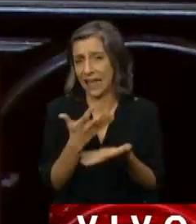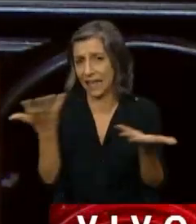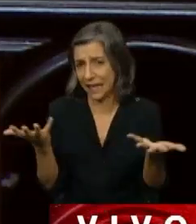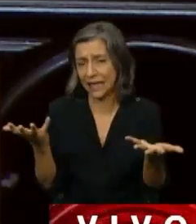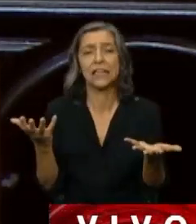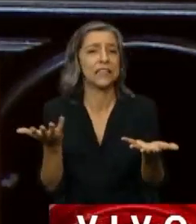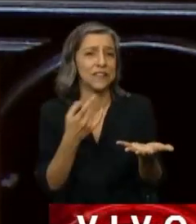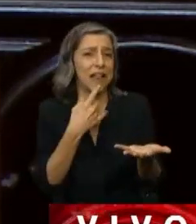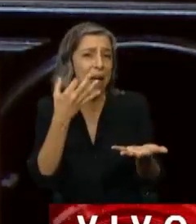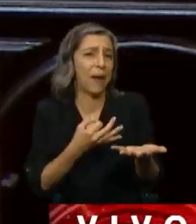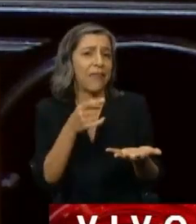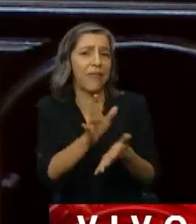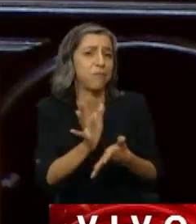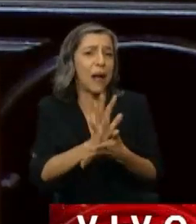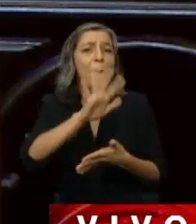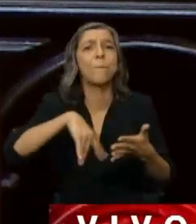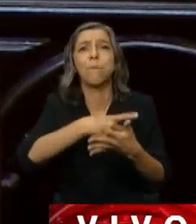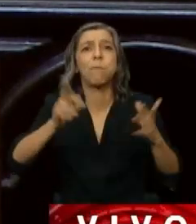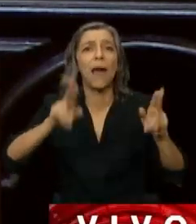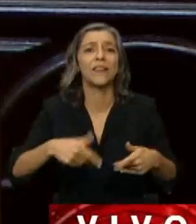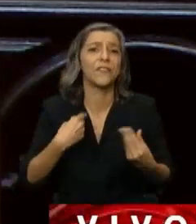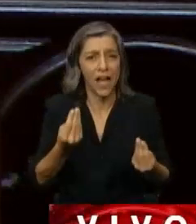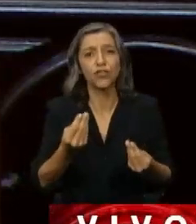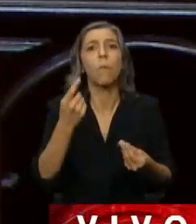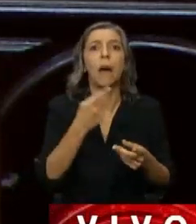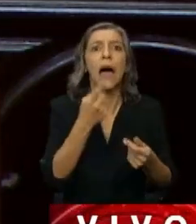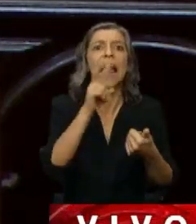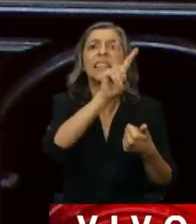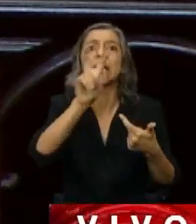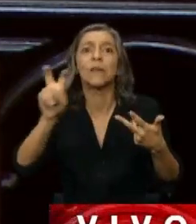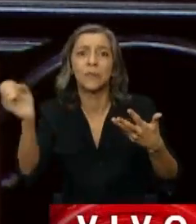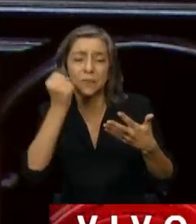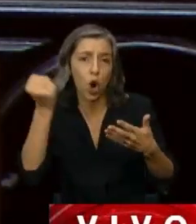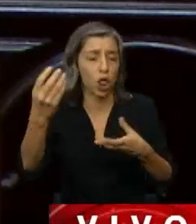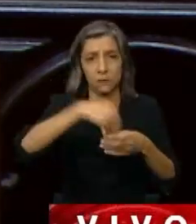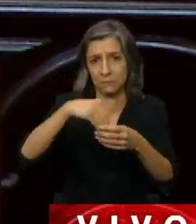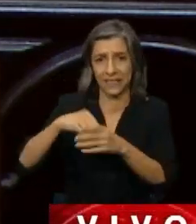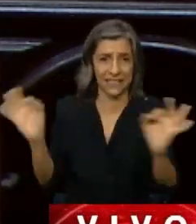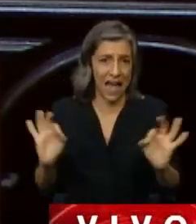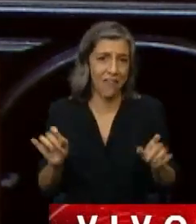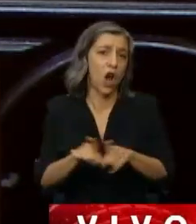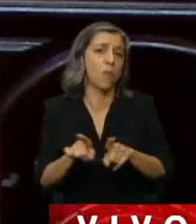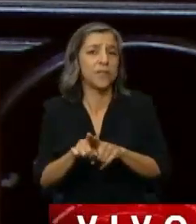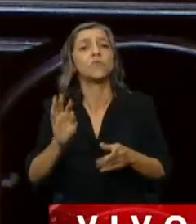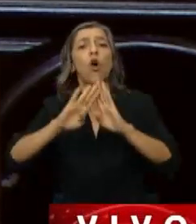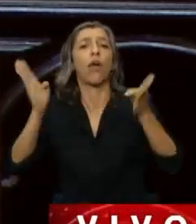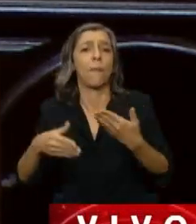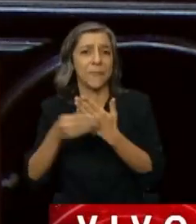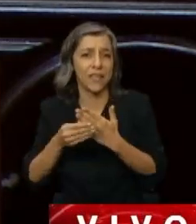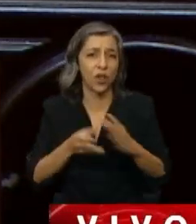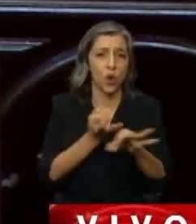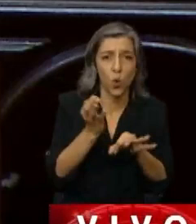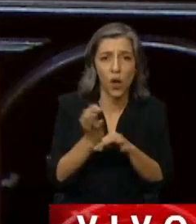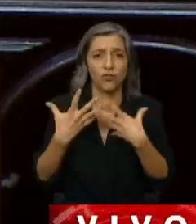parte de la agenda de la sociedad la propuesta de suprimir el Ministerio de Educación, la propuesta de suprimir el Ministerio de Salud, la propuesta